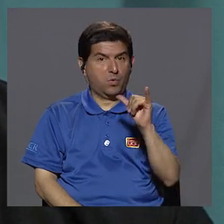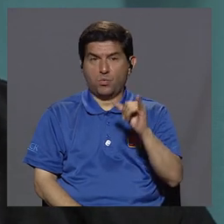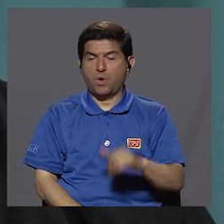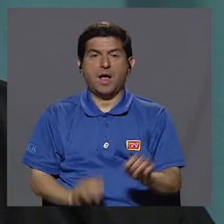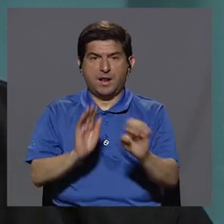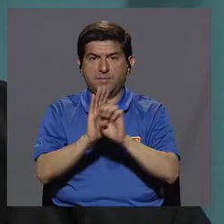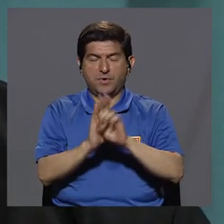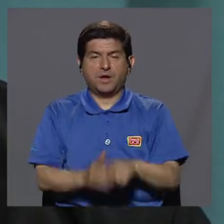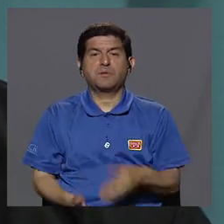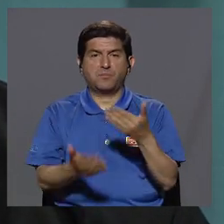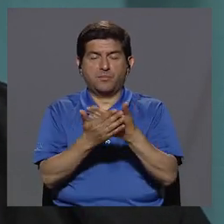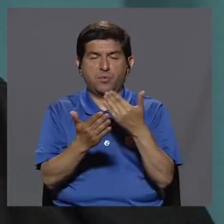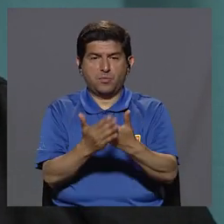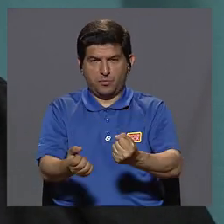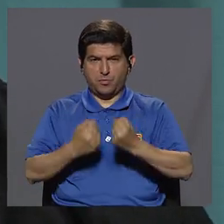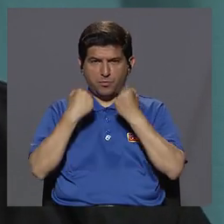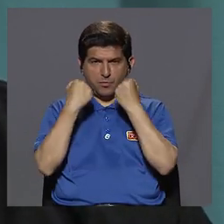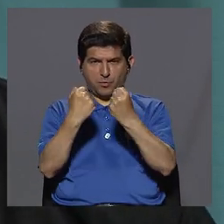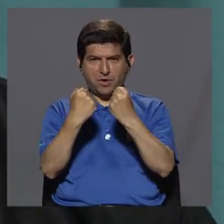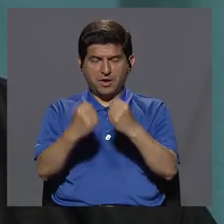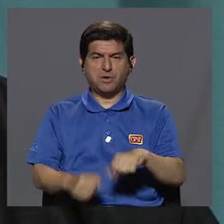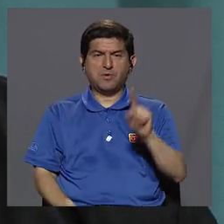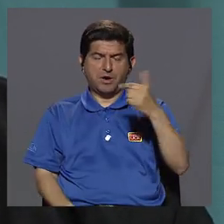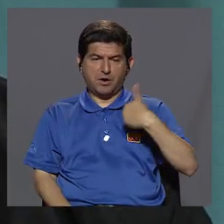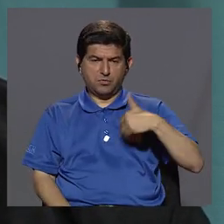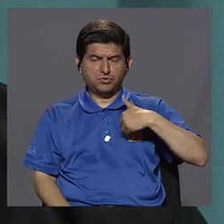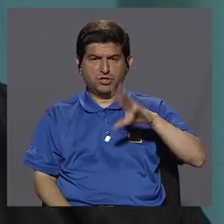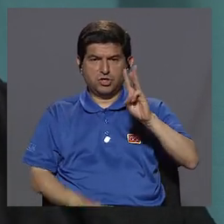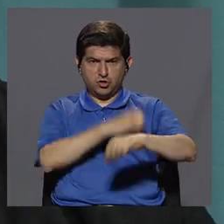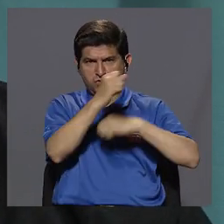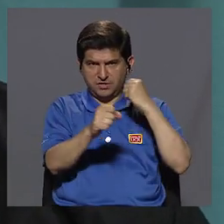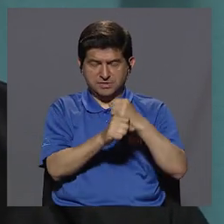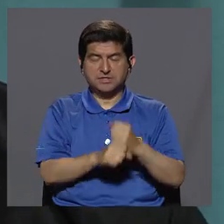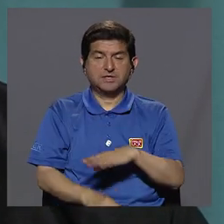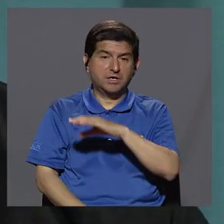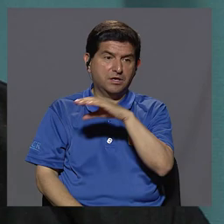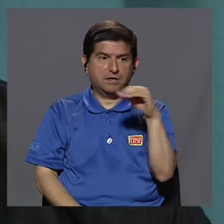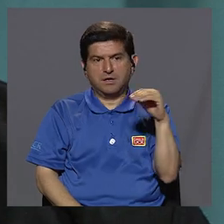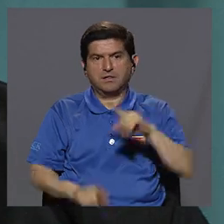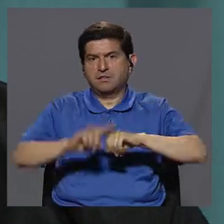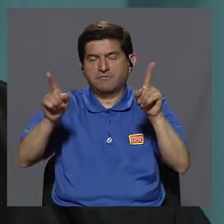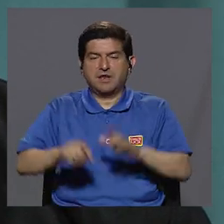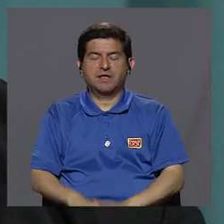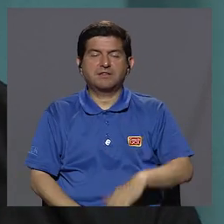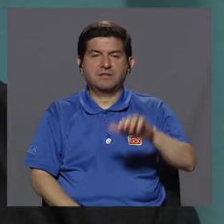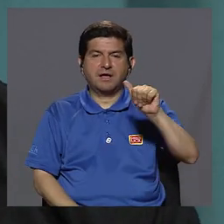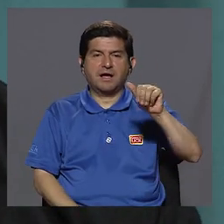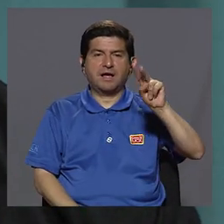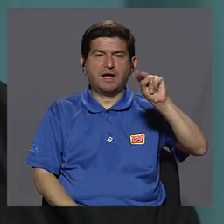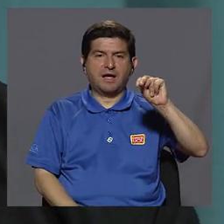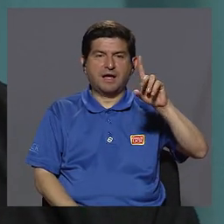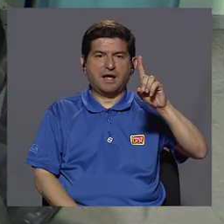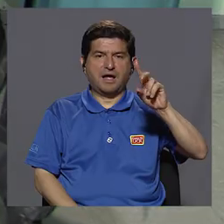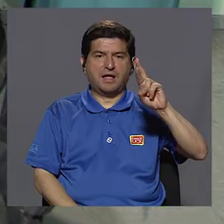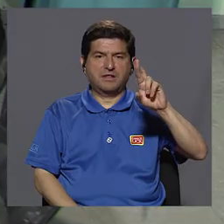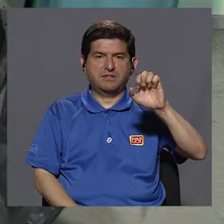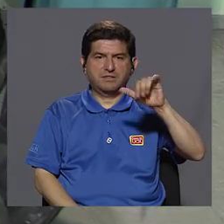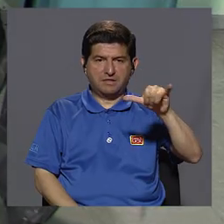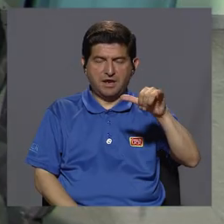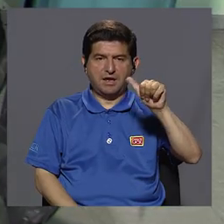no es lo mismo por ejemplo hacerle una prueba de esfuerzo a un señor de 60 años que andrey amador que está a la máxima competencia